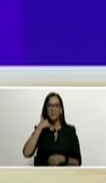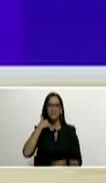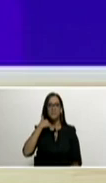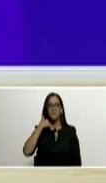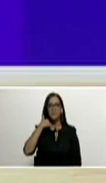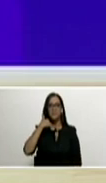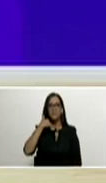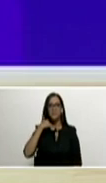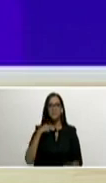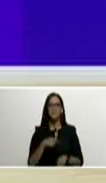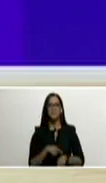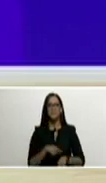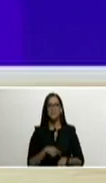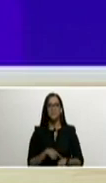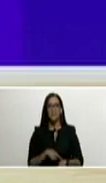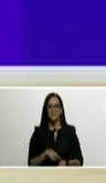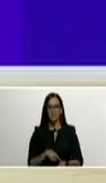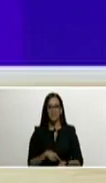a tiempo